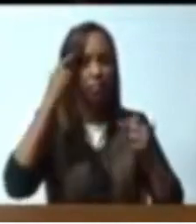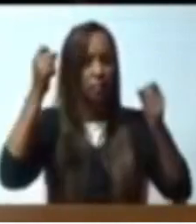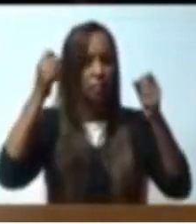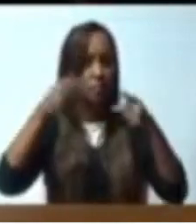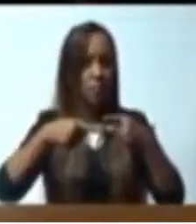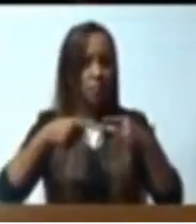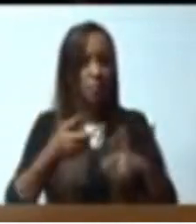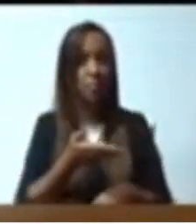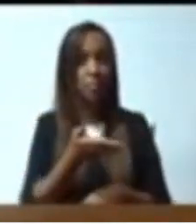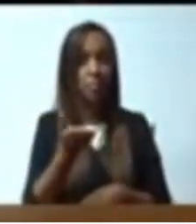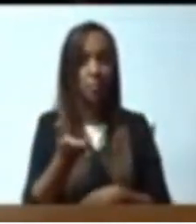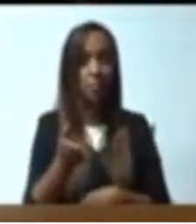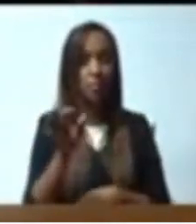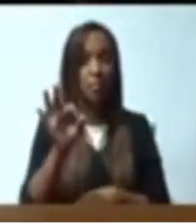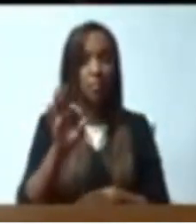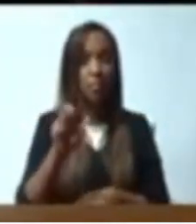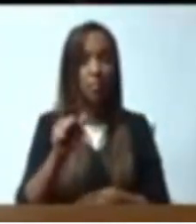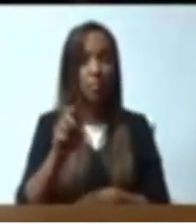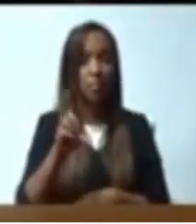Y además,